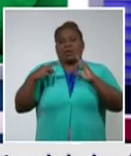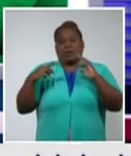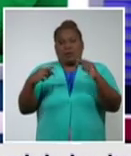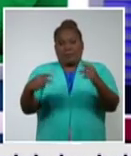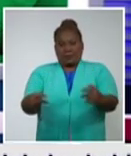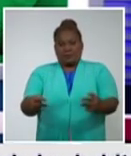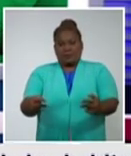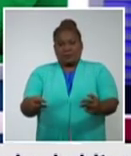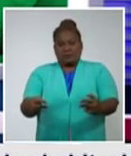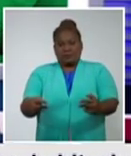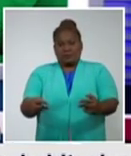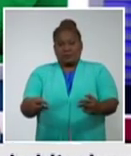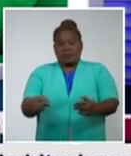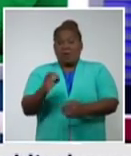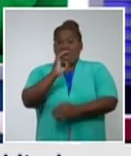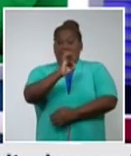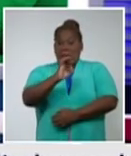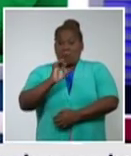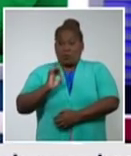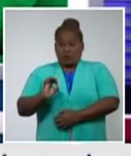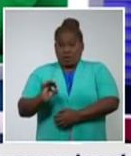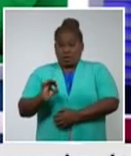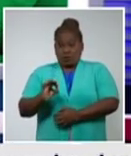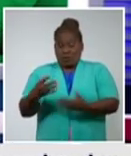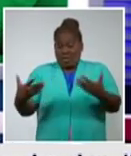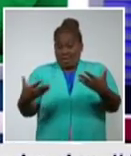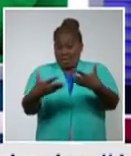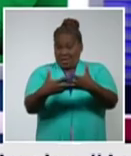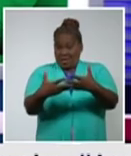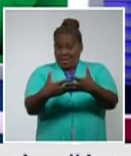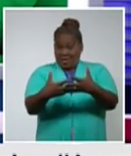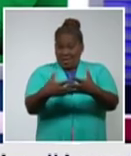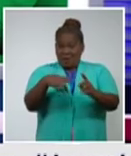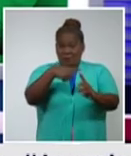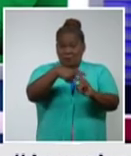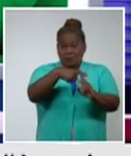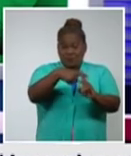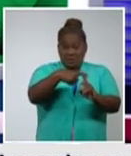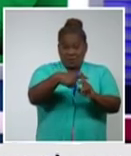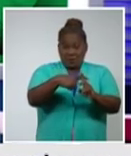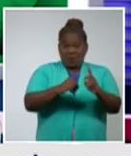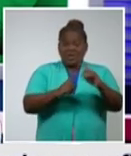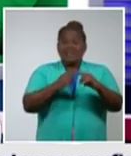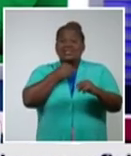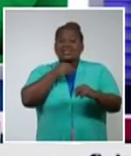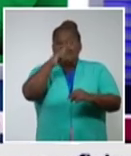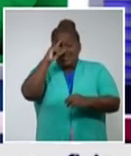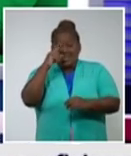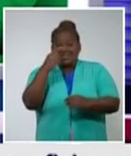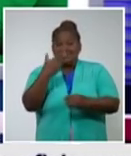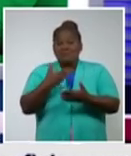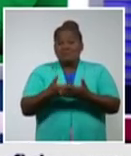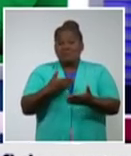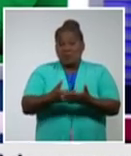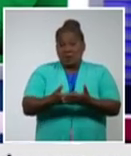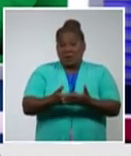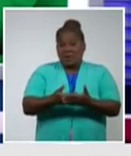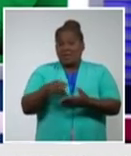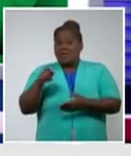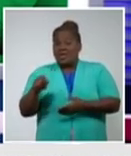el porciento de concordancia entre la positividad del test con el PCR, 90,